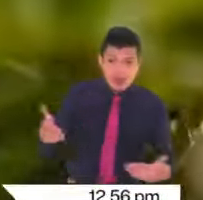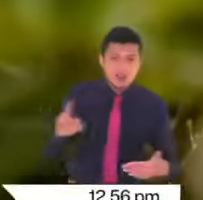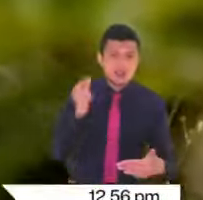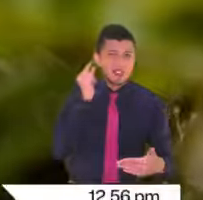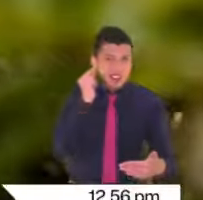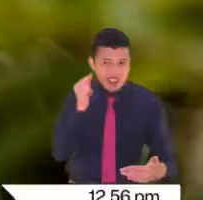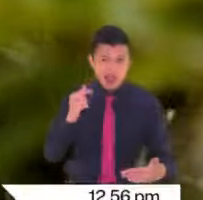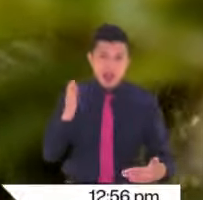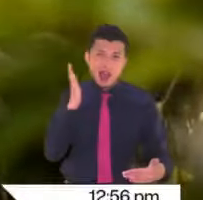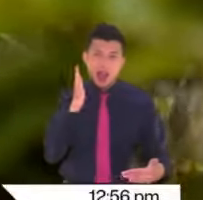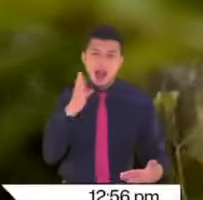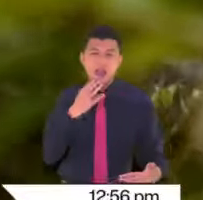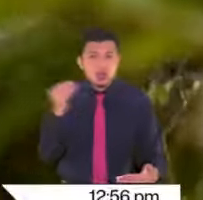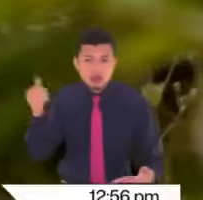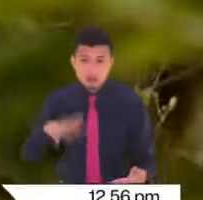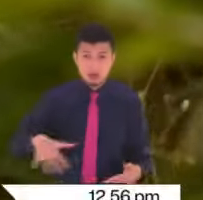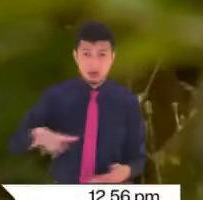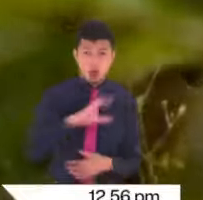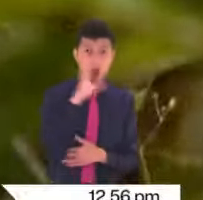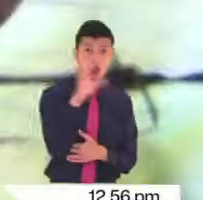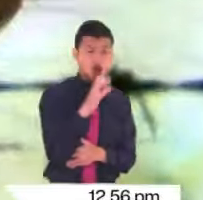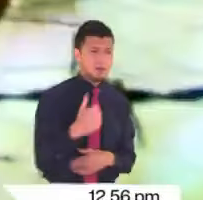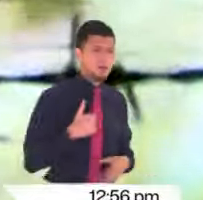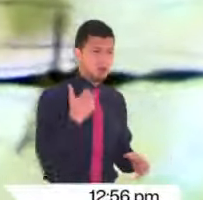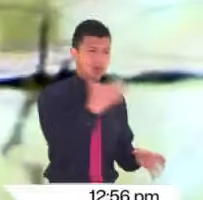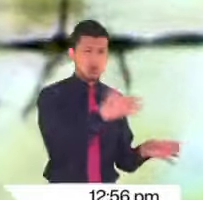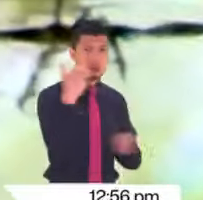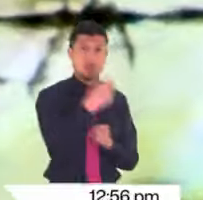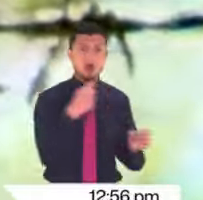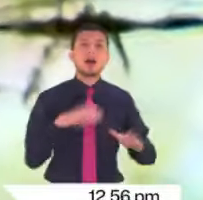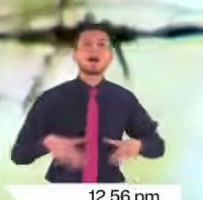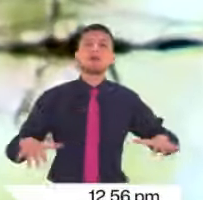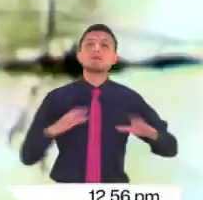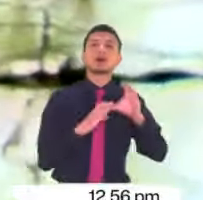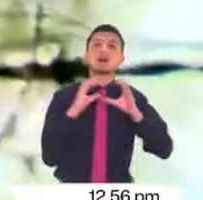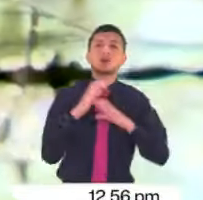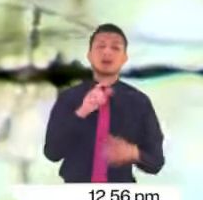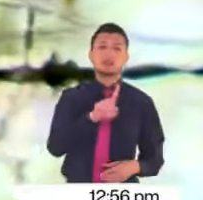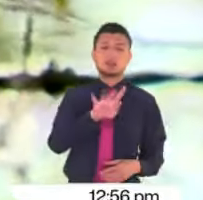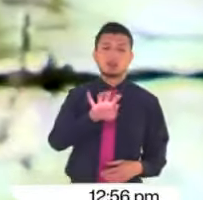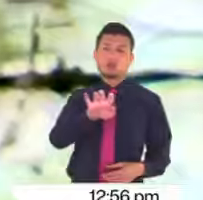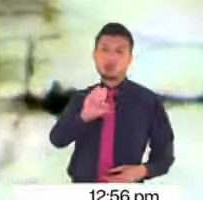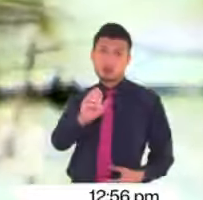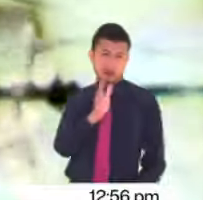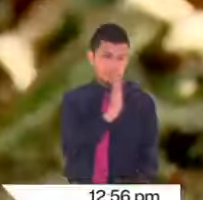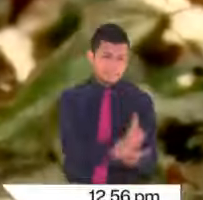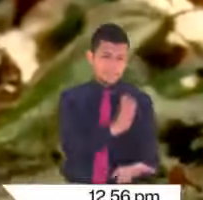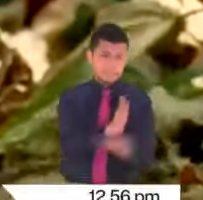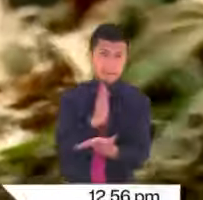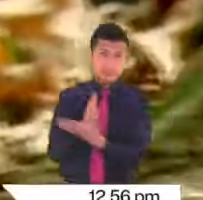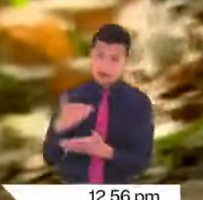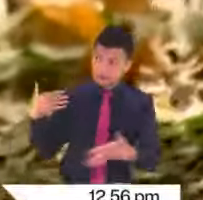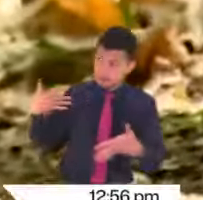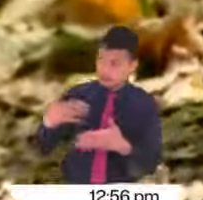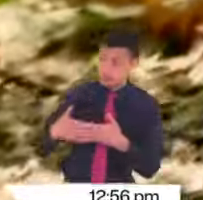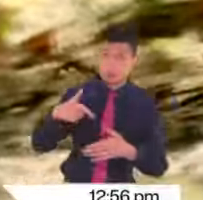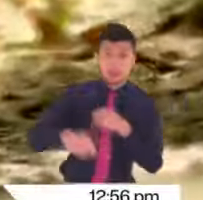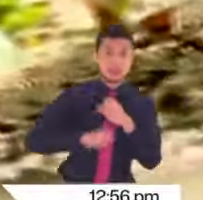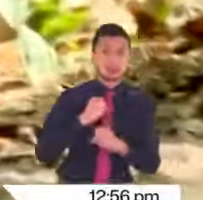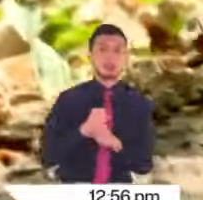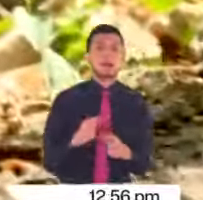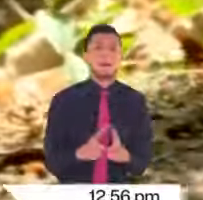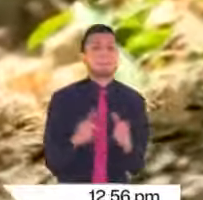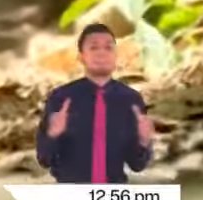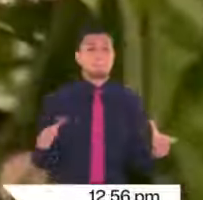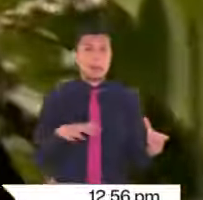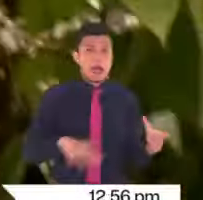adolescentes en todo el país, específicamente en el departamento del Cauca. Se hablan de 190 casos en lo corrido del año y de un importante número de